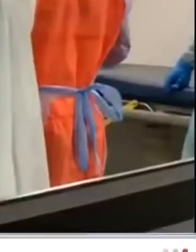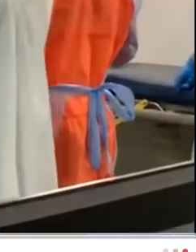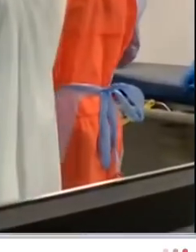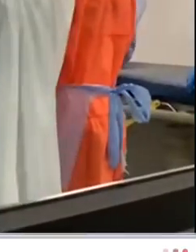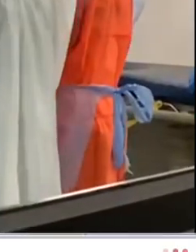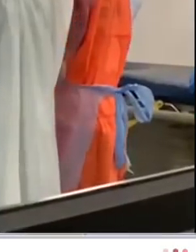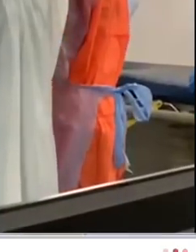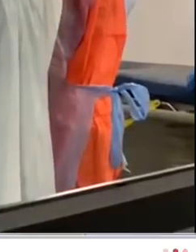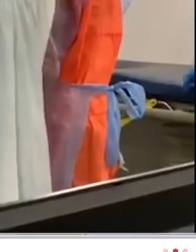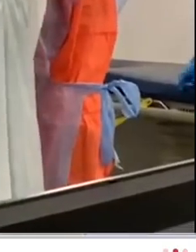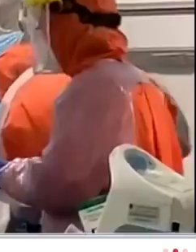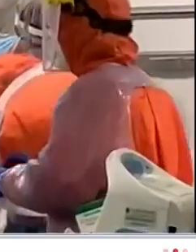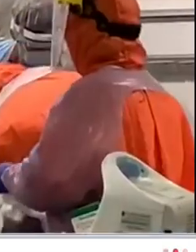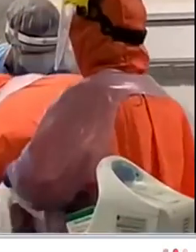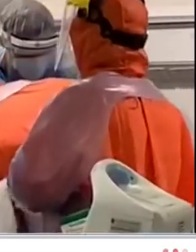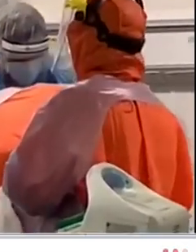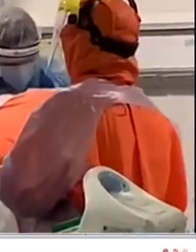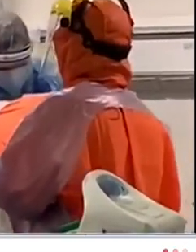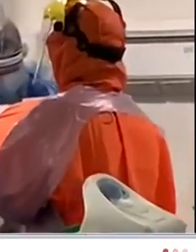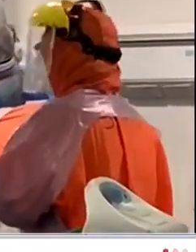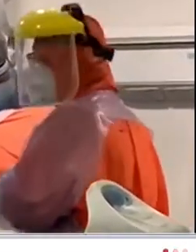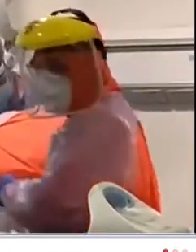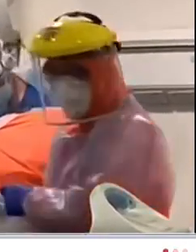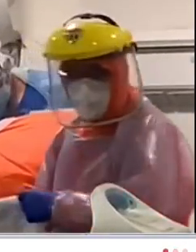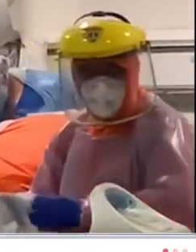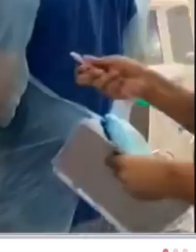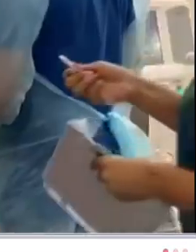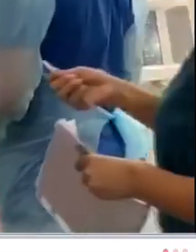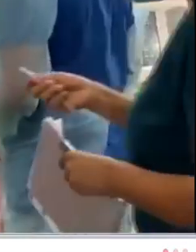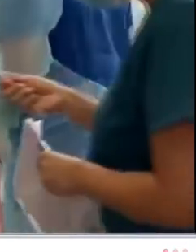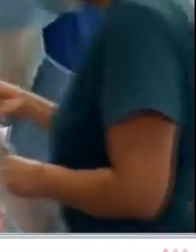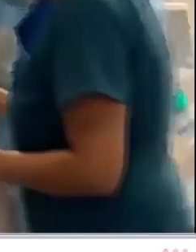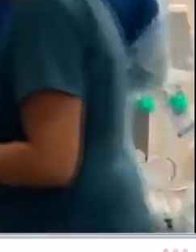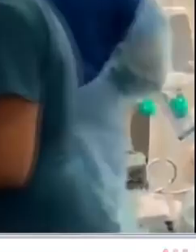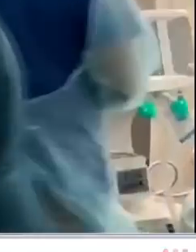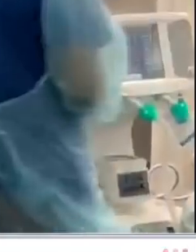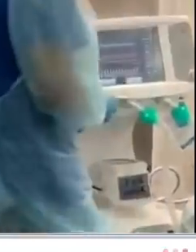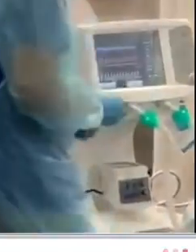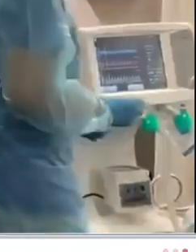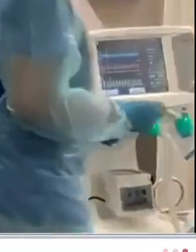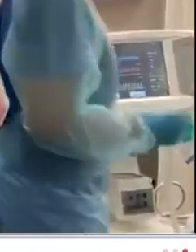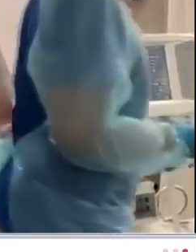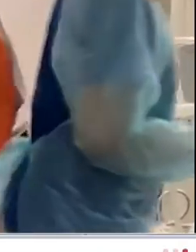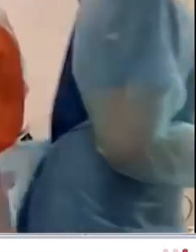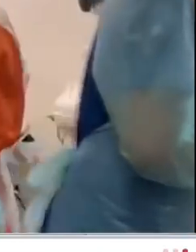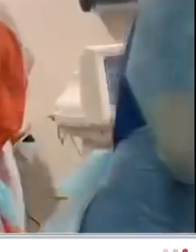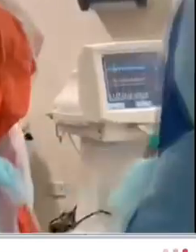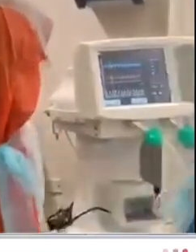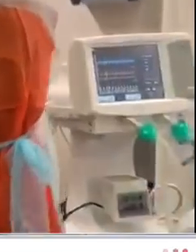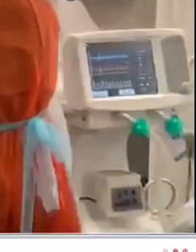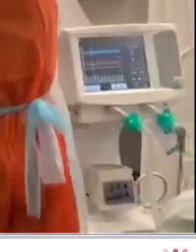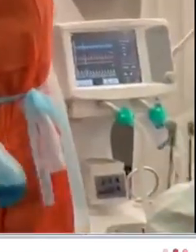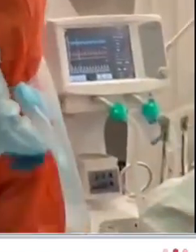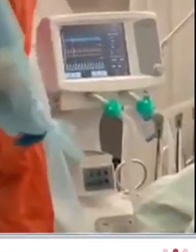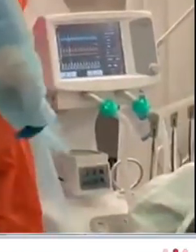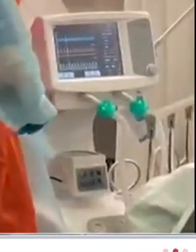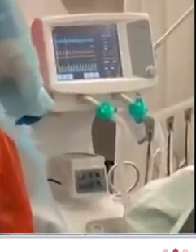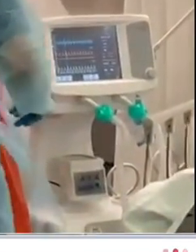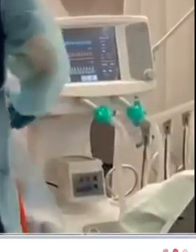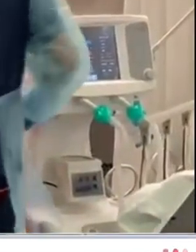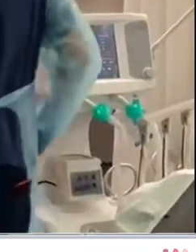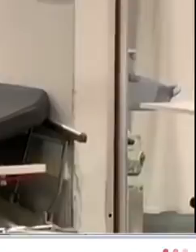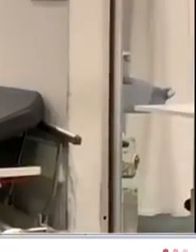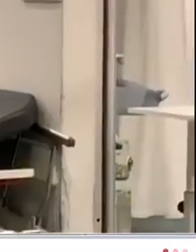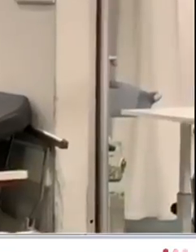totalidad en cuarentena desde el día sábado a las cinco de la madrugada además hoy nuevamente se superó los